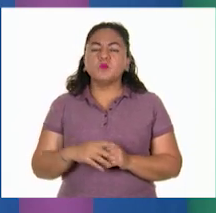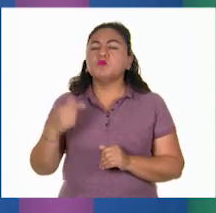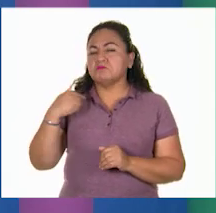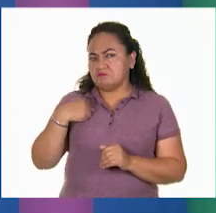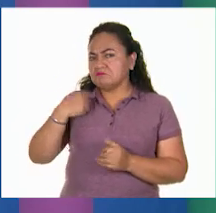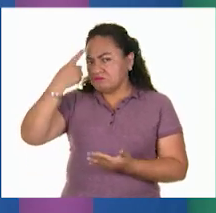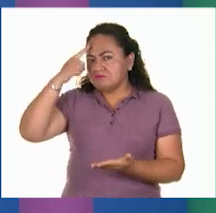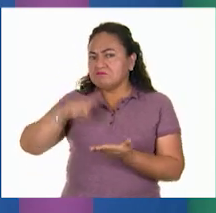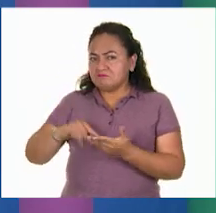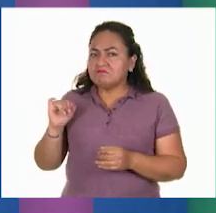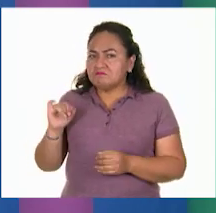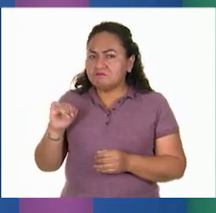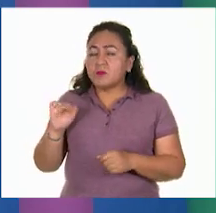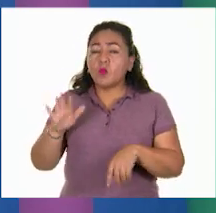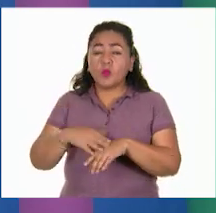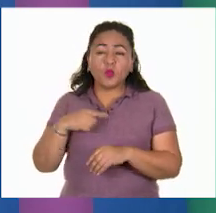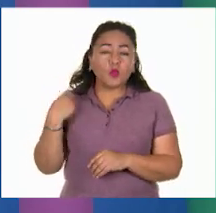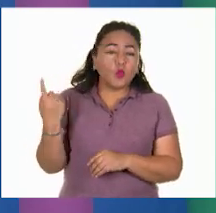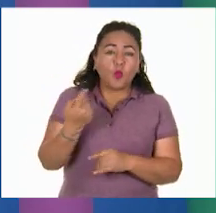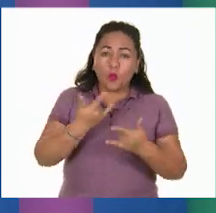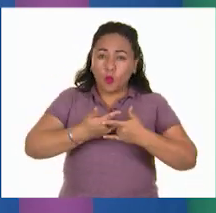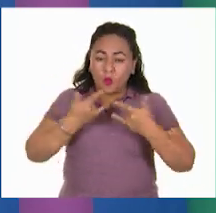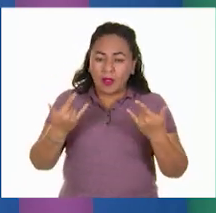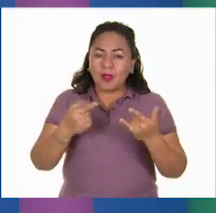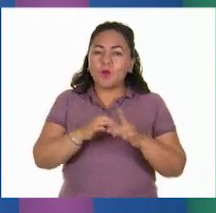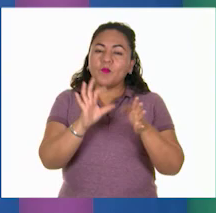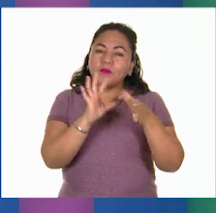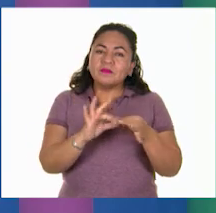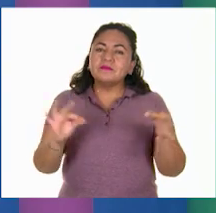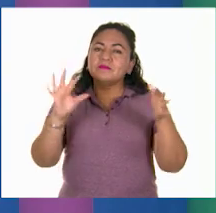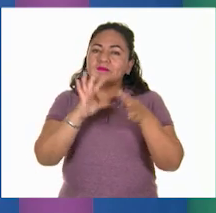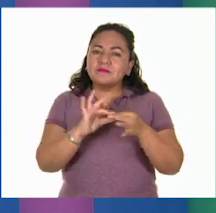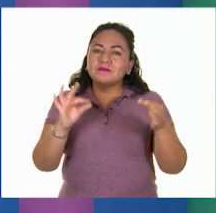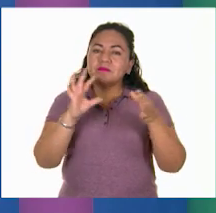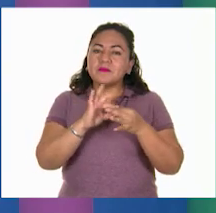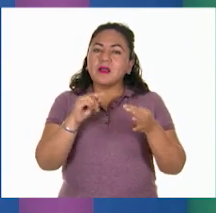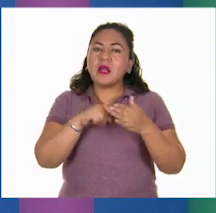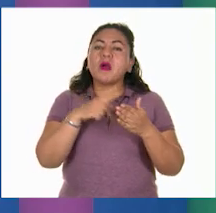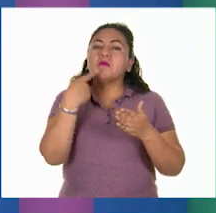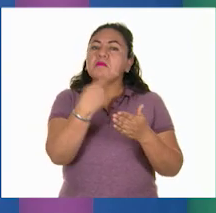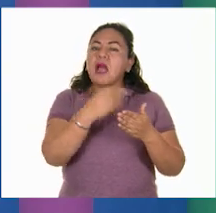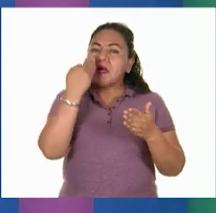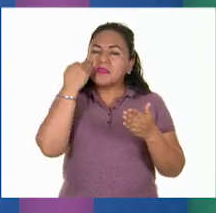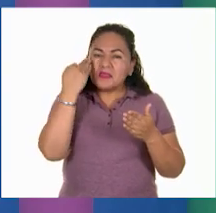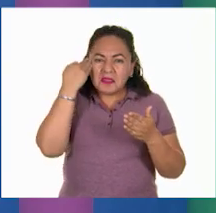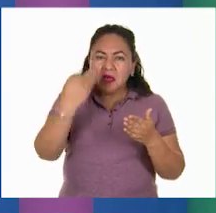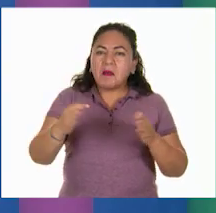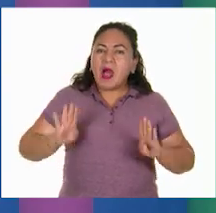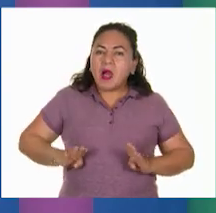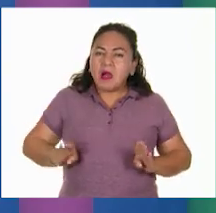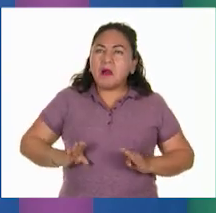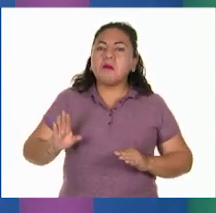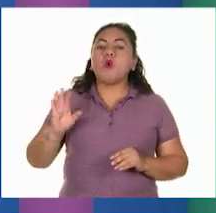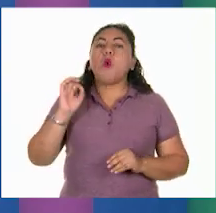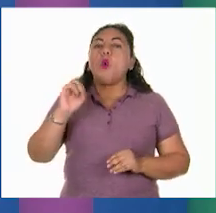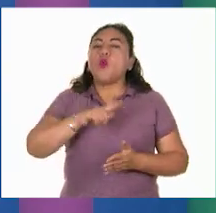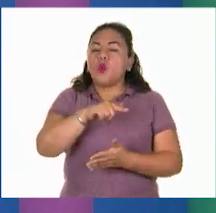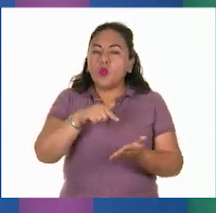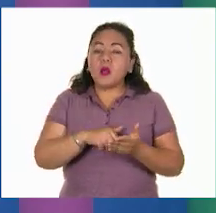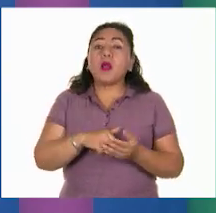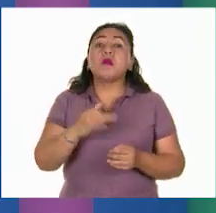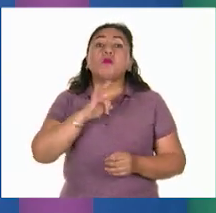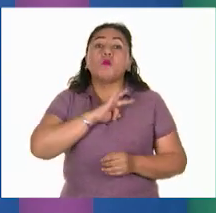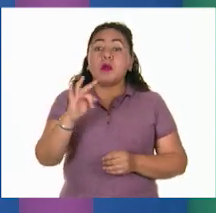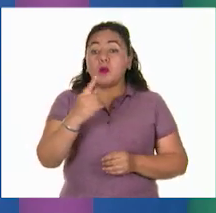sí, porque en todo se cuenta una historia que sucede en determinado tiempo y lugar y participa uno